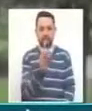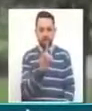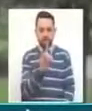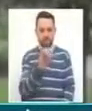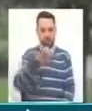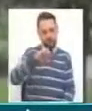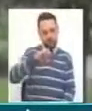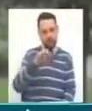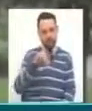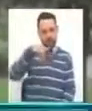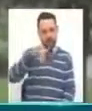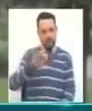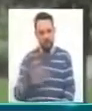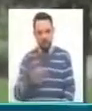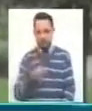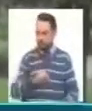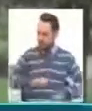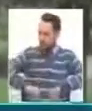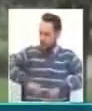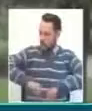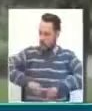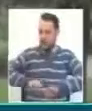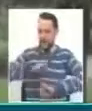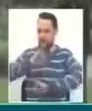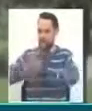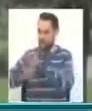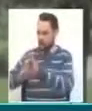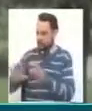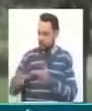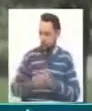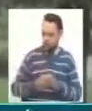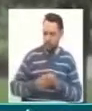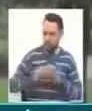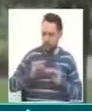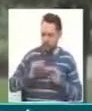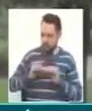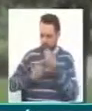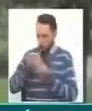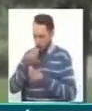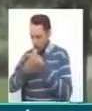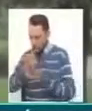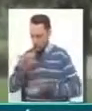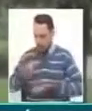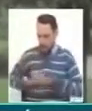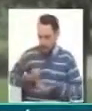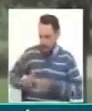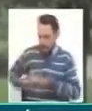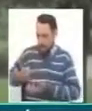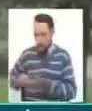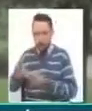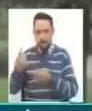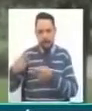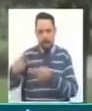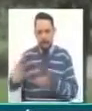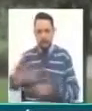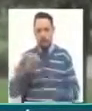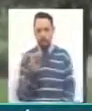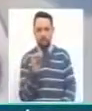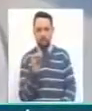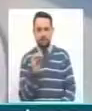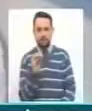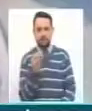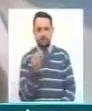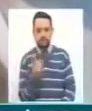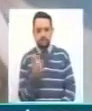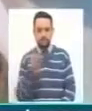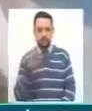la Salud y otras entidades que se preocupan por la alimentación de la población mundial catalogan a la quinoa como el grano